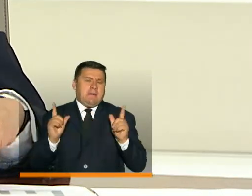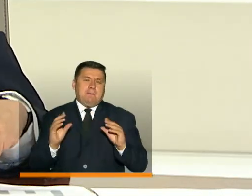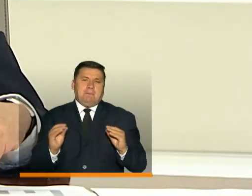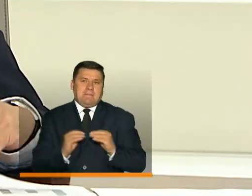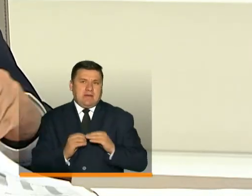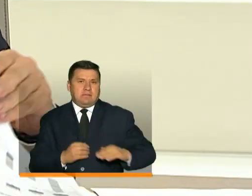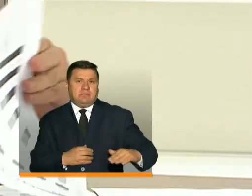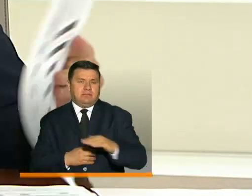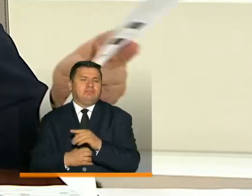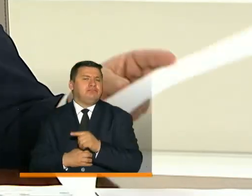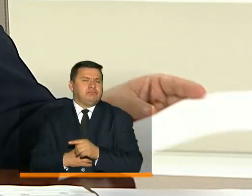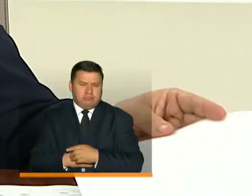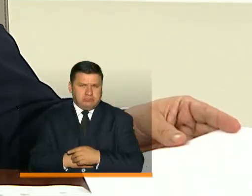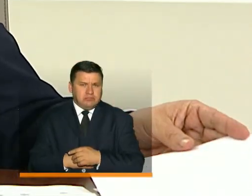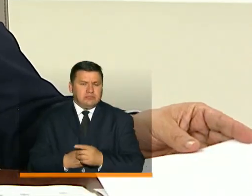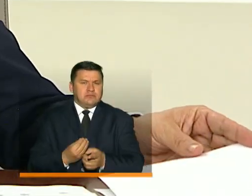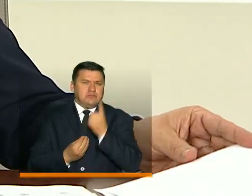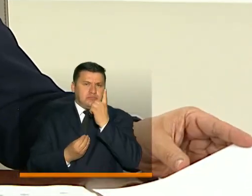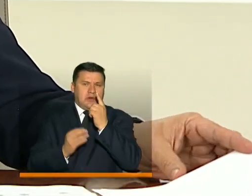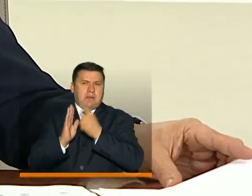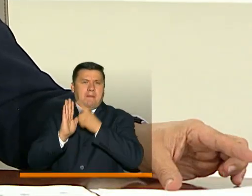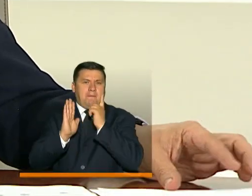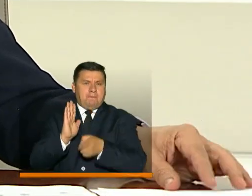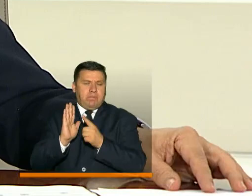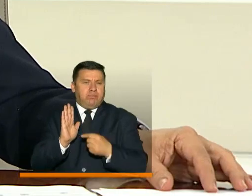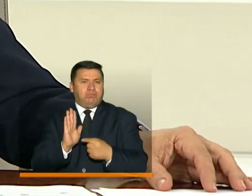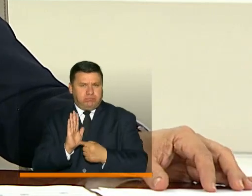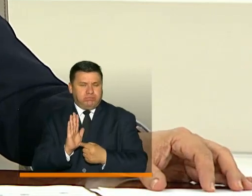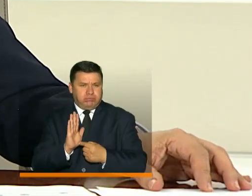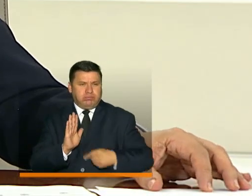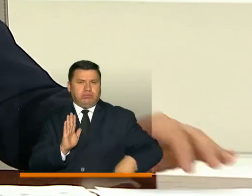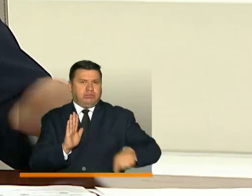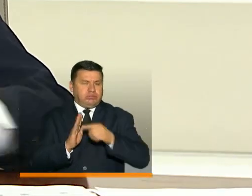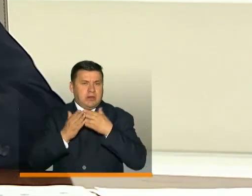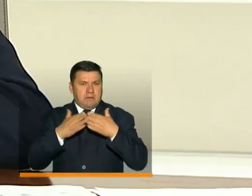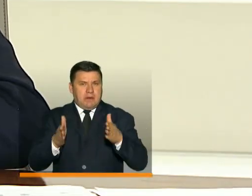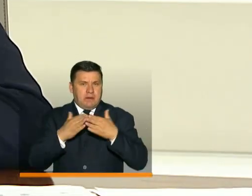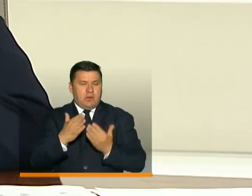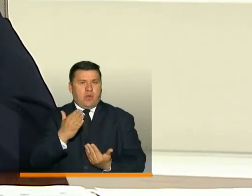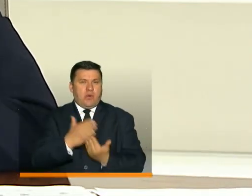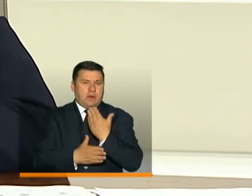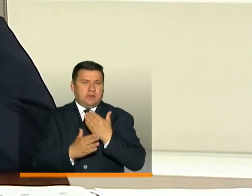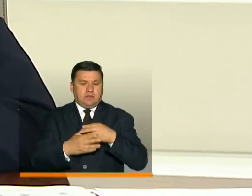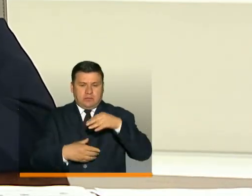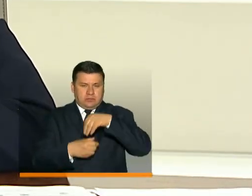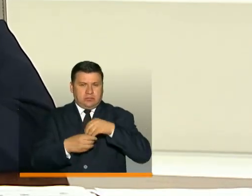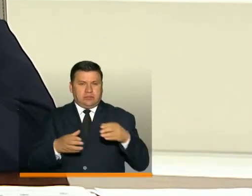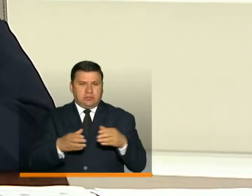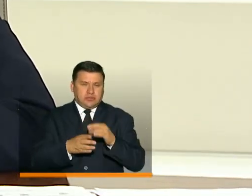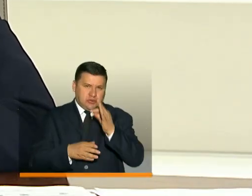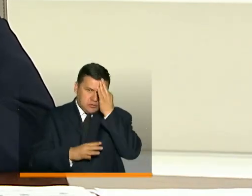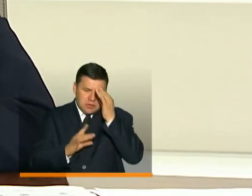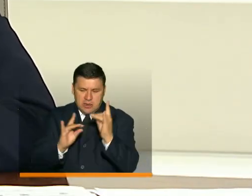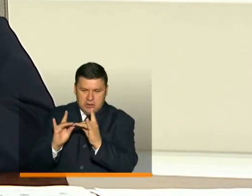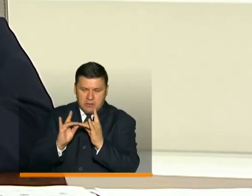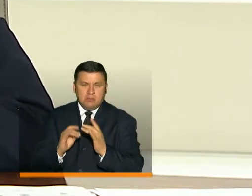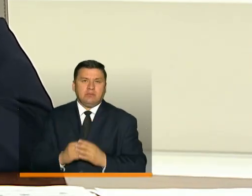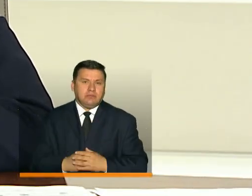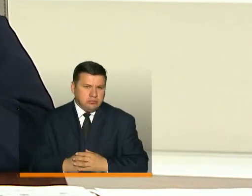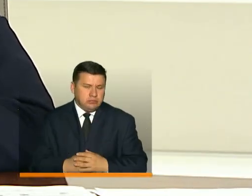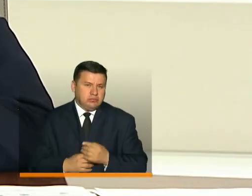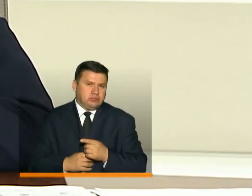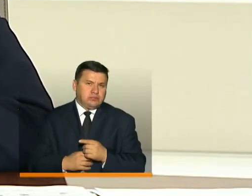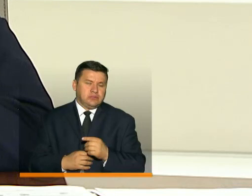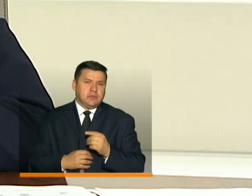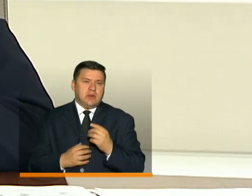mucho debido a las políticas tomadas y también a la apertura de nuevas unidades de cuidado intensivo